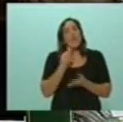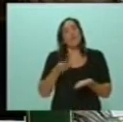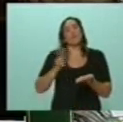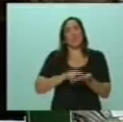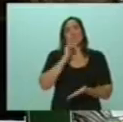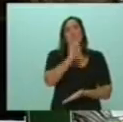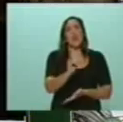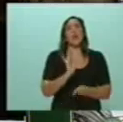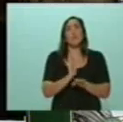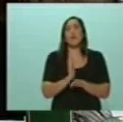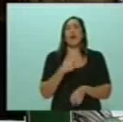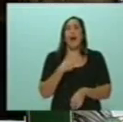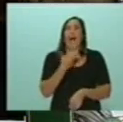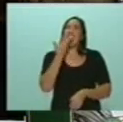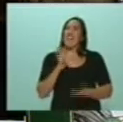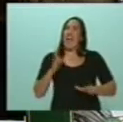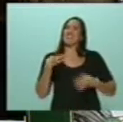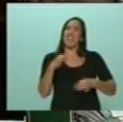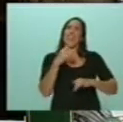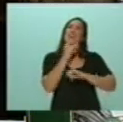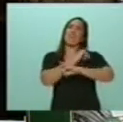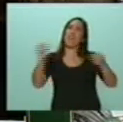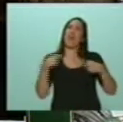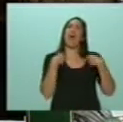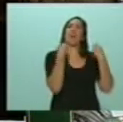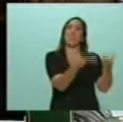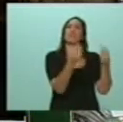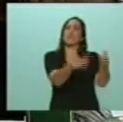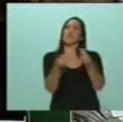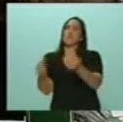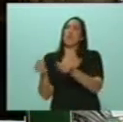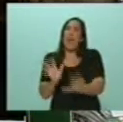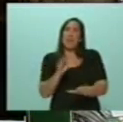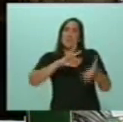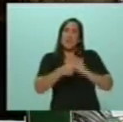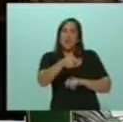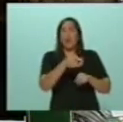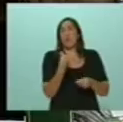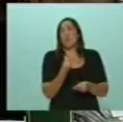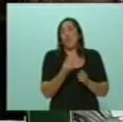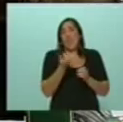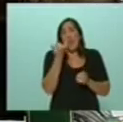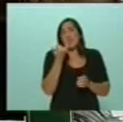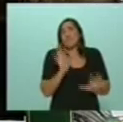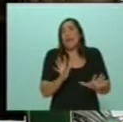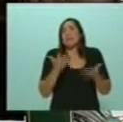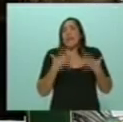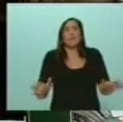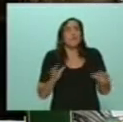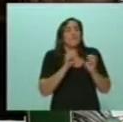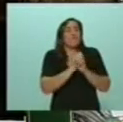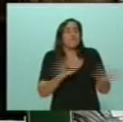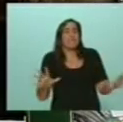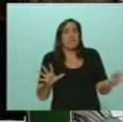asistencias que uno nunca tendría que tener que anunciar o querer anunciar, porque desgracias y tragedias pueden ocurrir. Y también